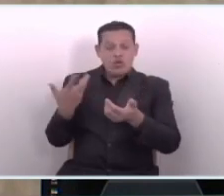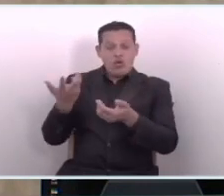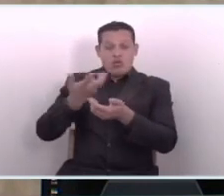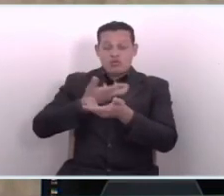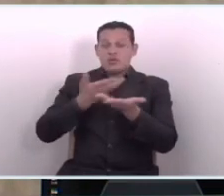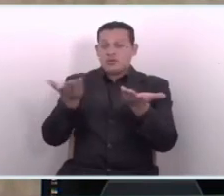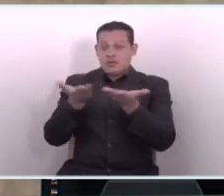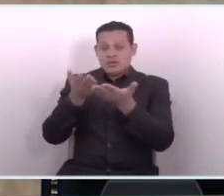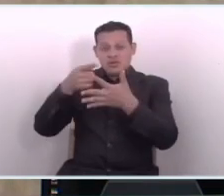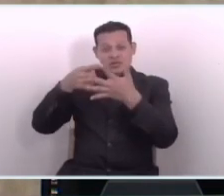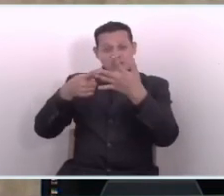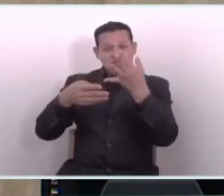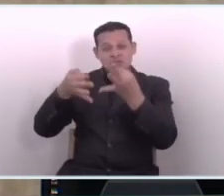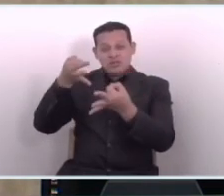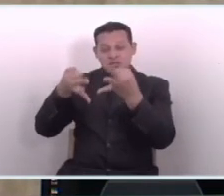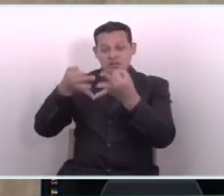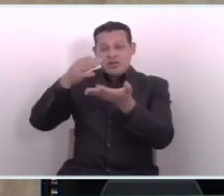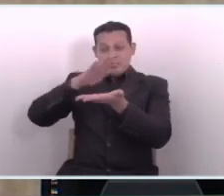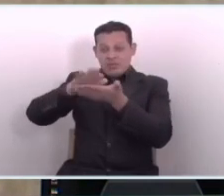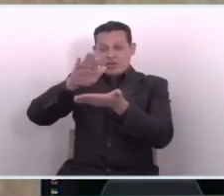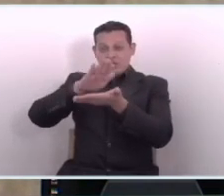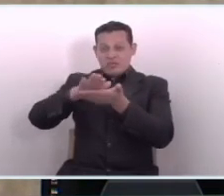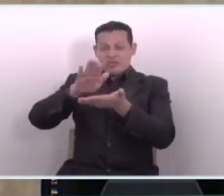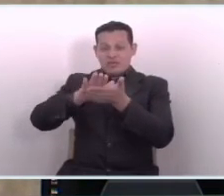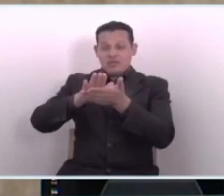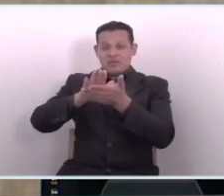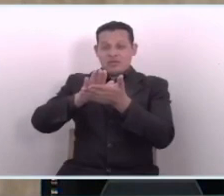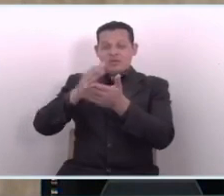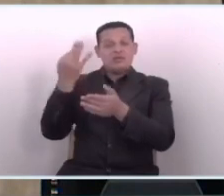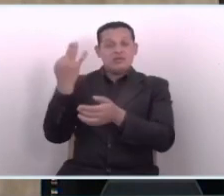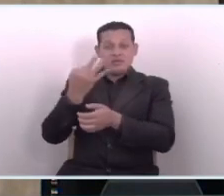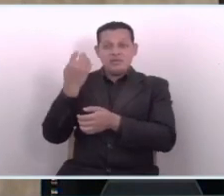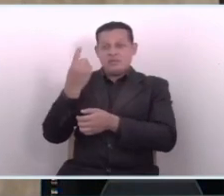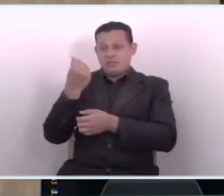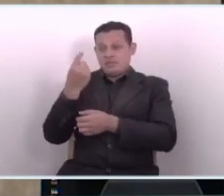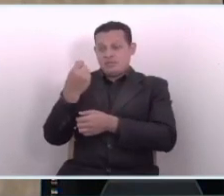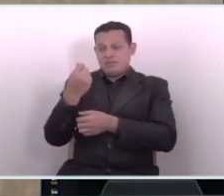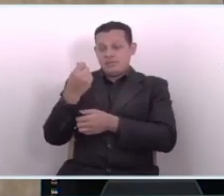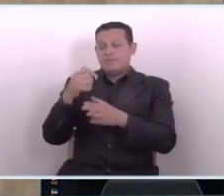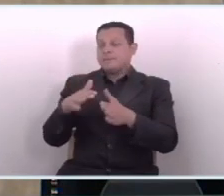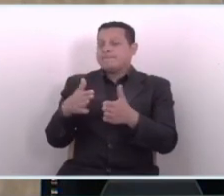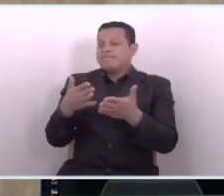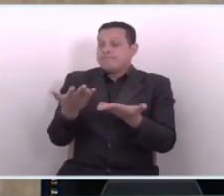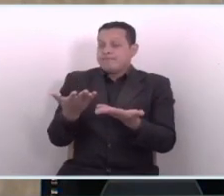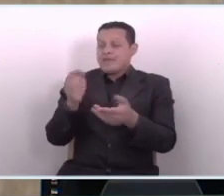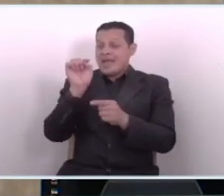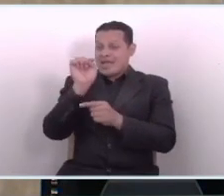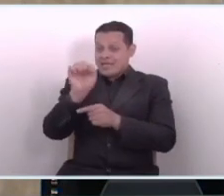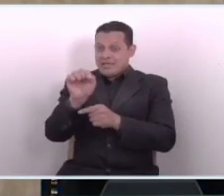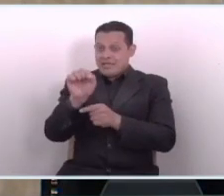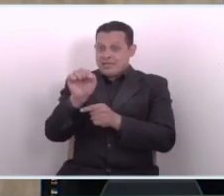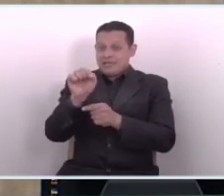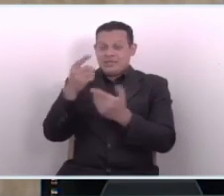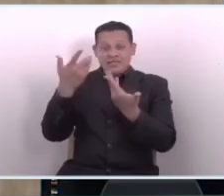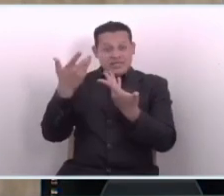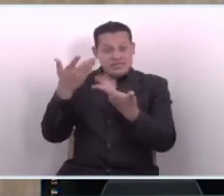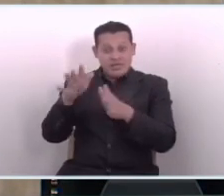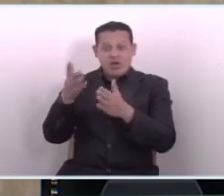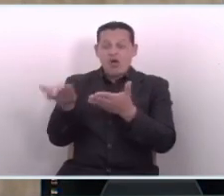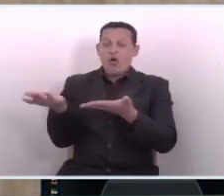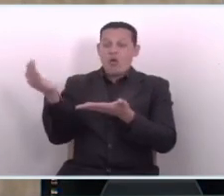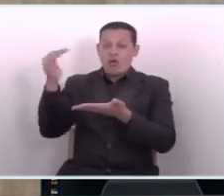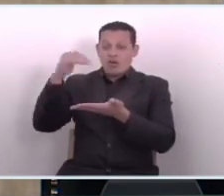hará conforme a ley y se pagarán las indemnizaciones necesarias. Así que ahí aniquilamos otro